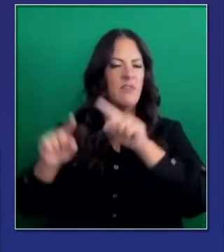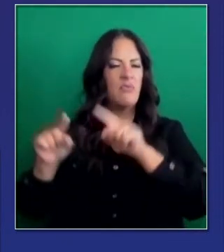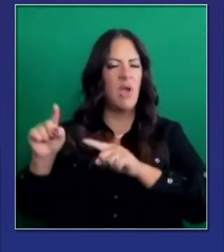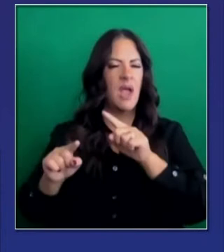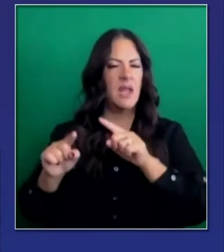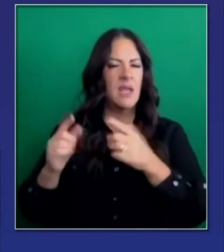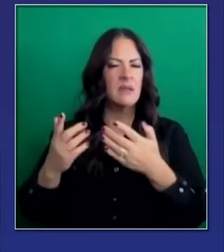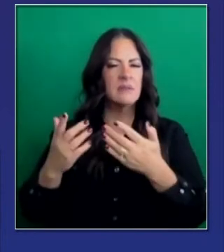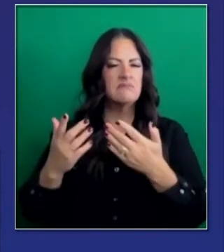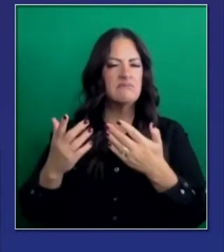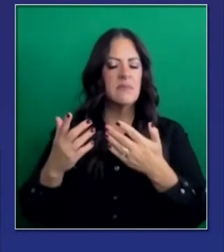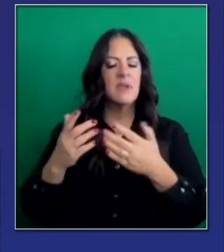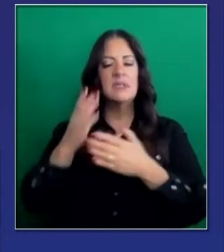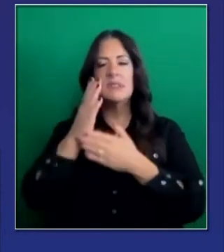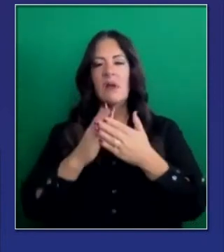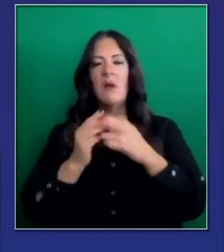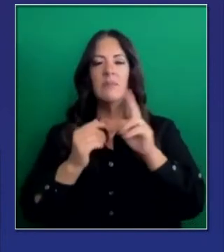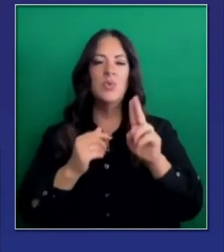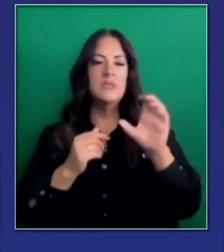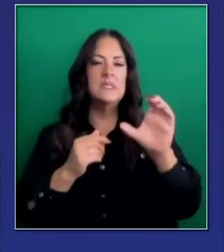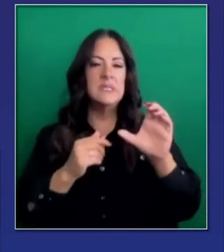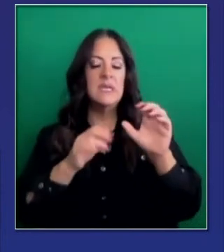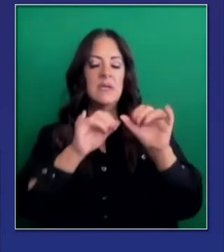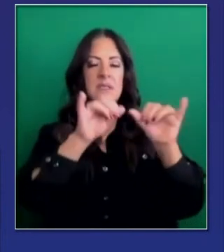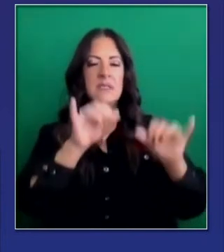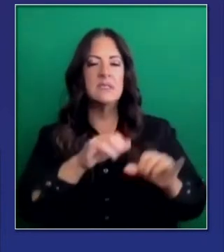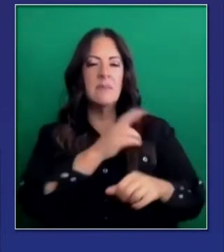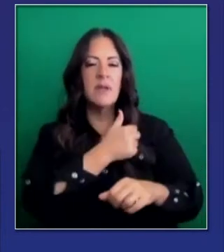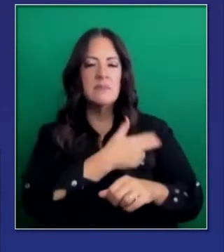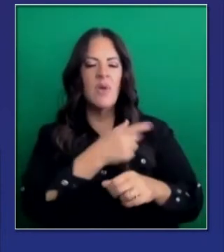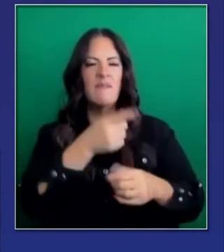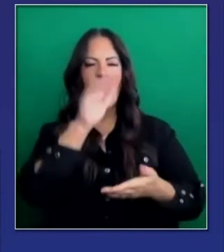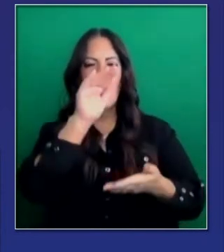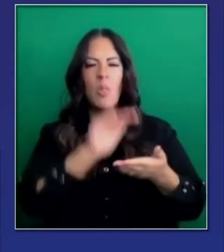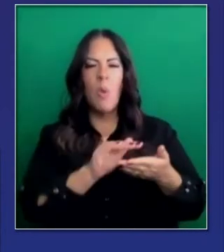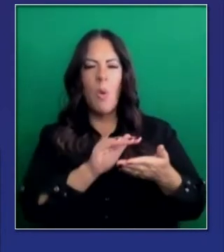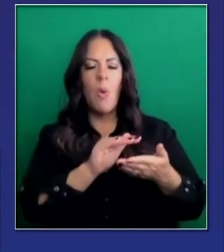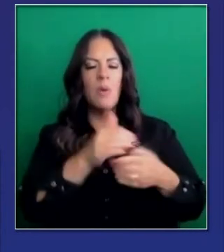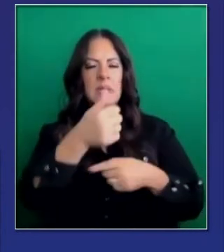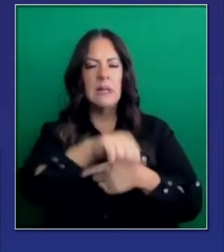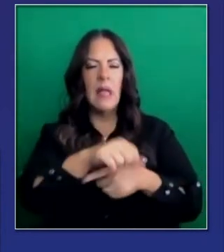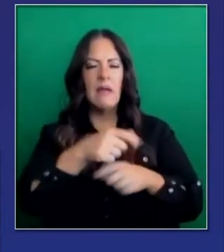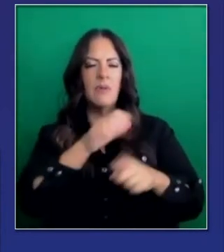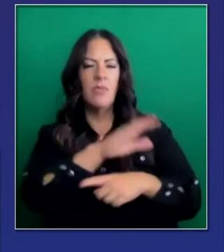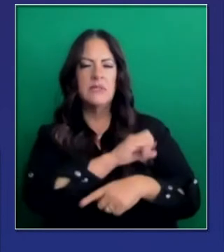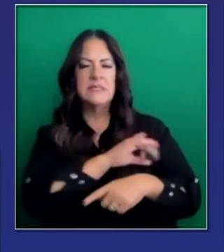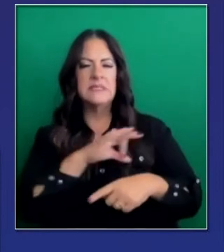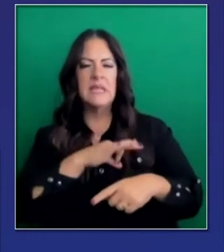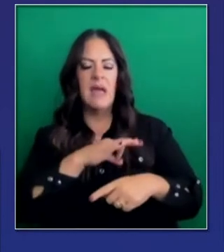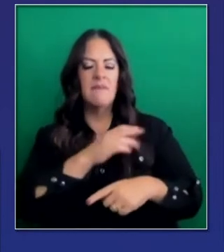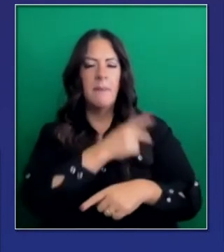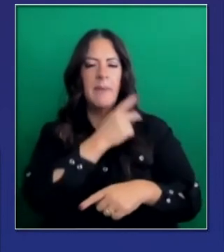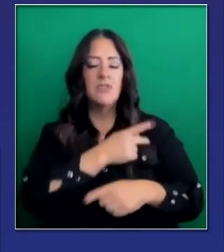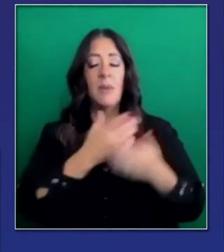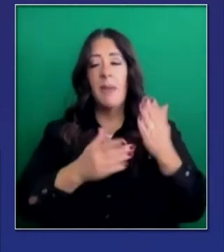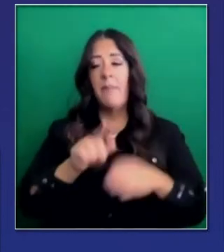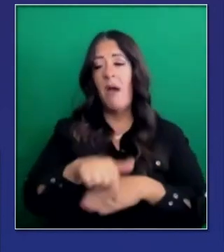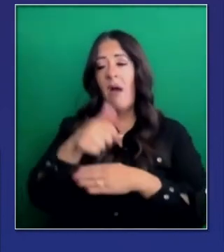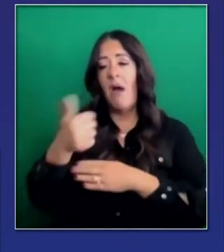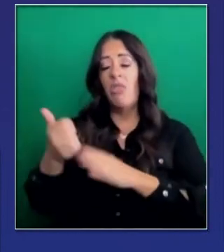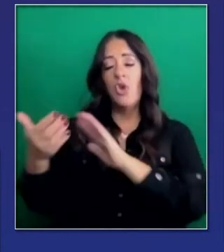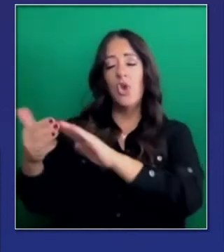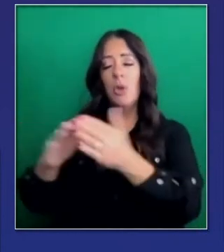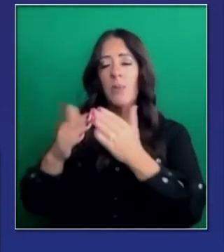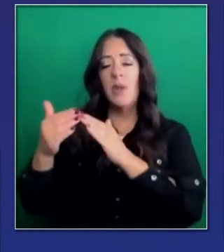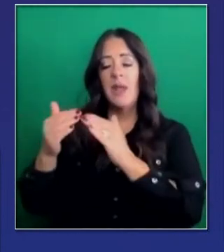experiencias diferentes las universidades de california quizá tengan un nivel muy bajo de personas